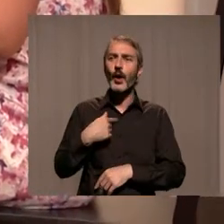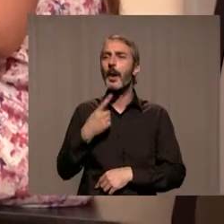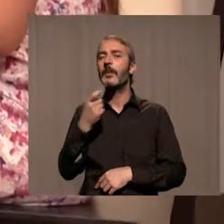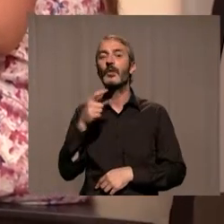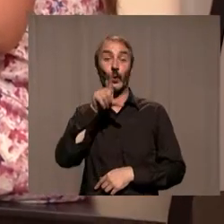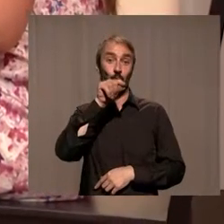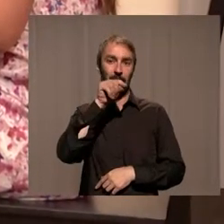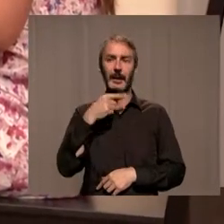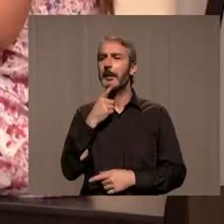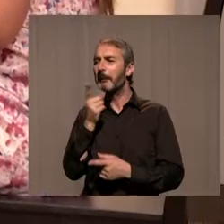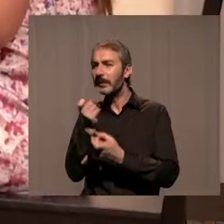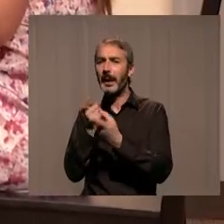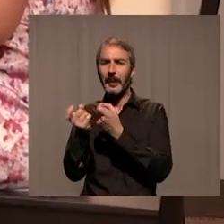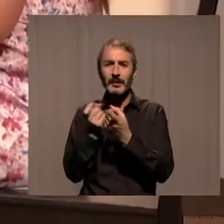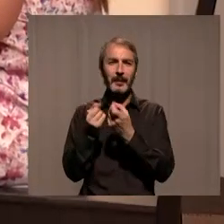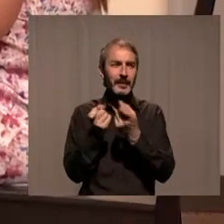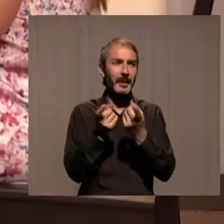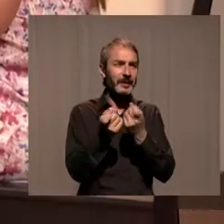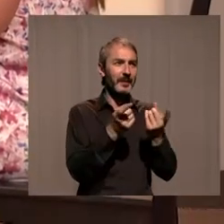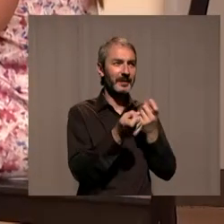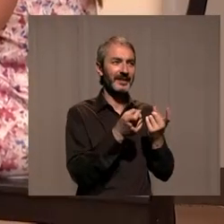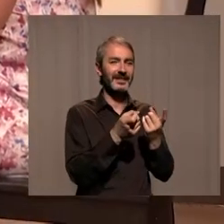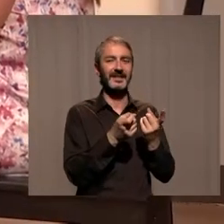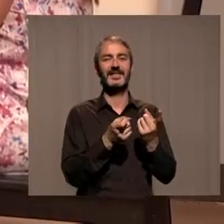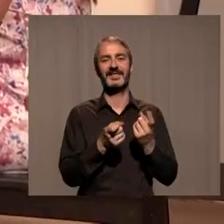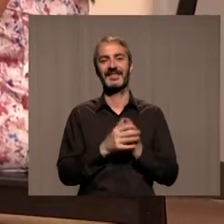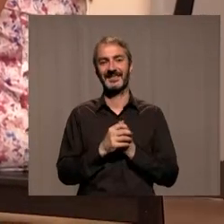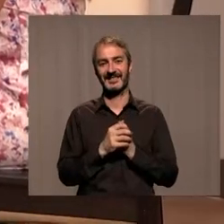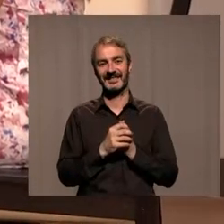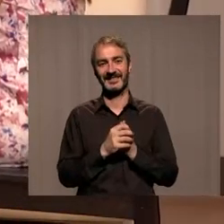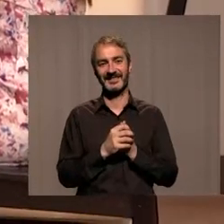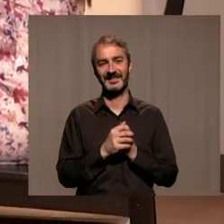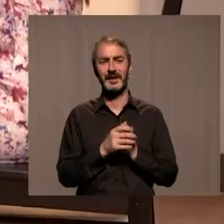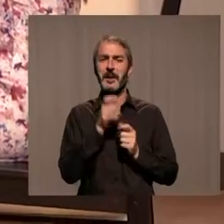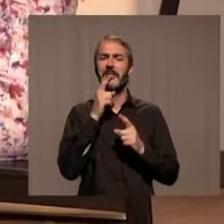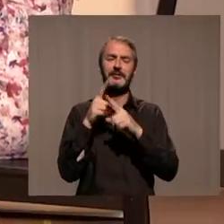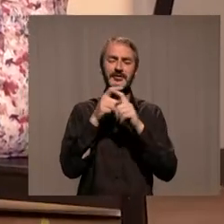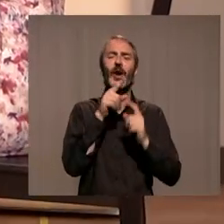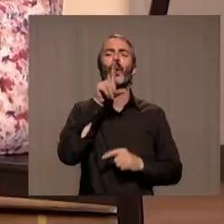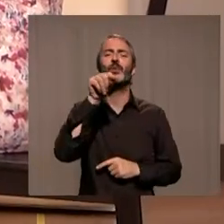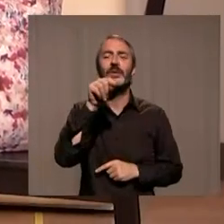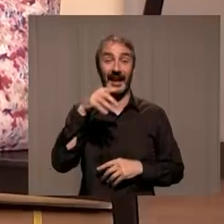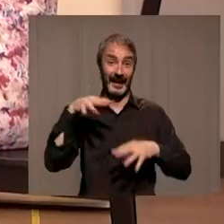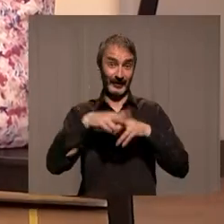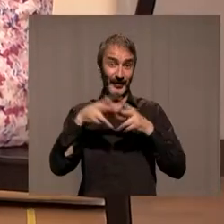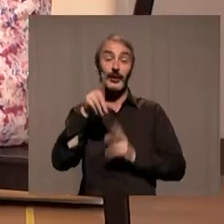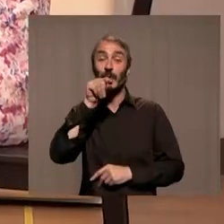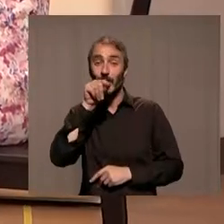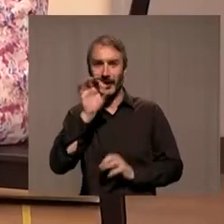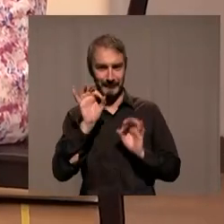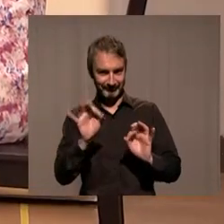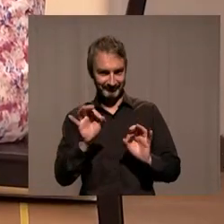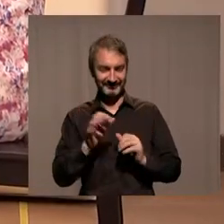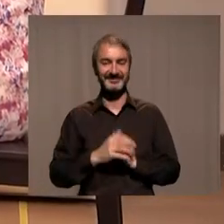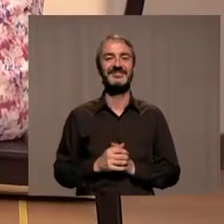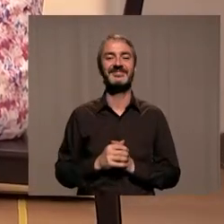Twitter quién va... Aquí creo que para que lo entienda todo el mundo, Twitter, porque hablamos un poco así. Okay, vale. No. Y a lo mejor